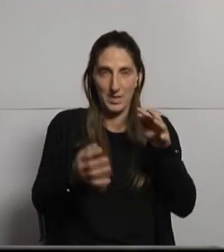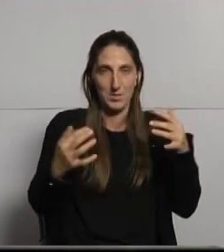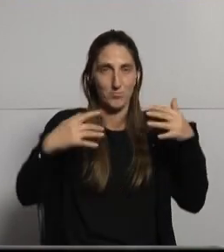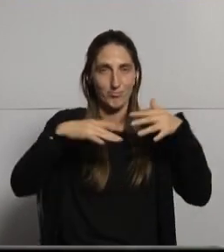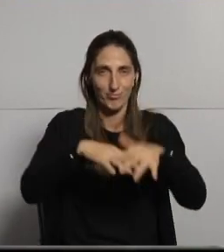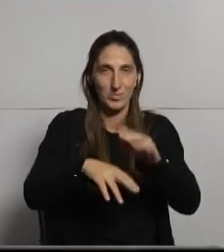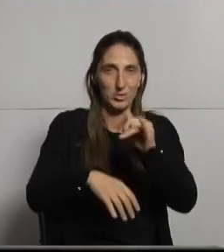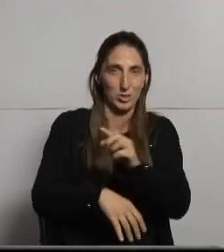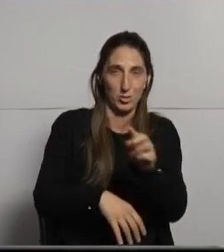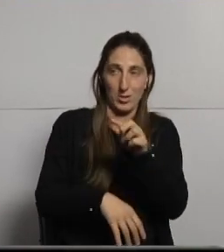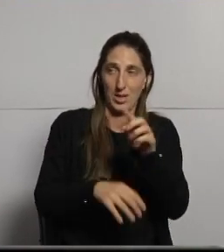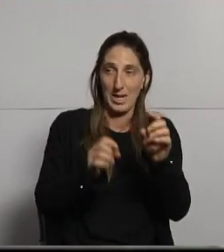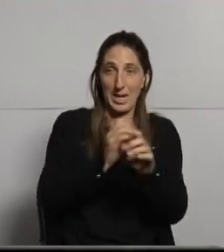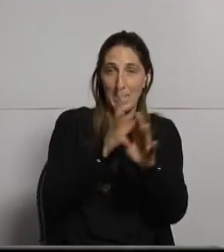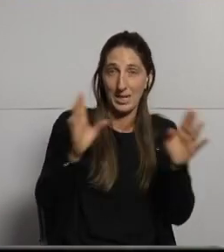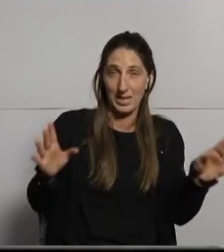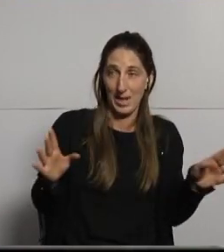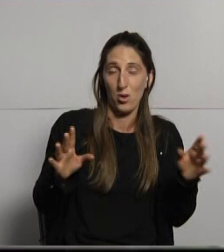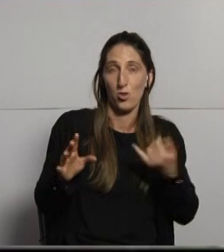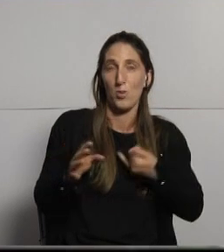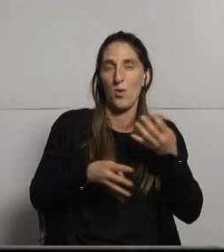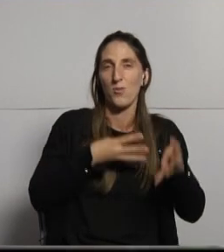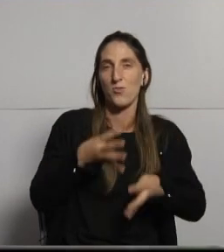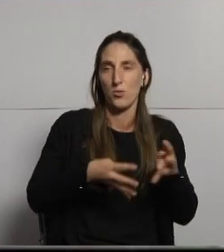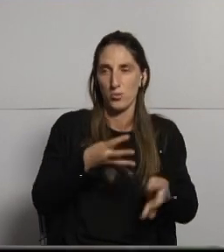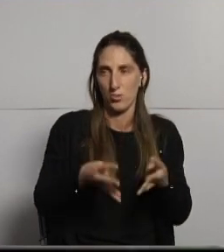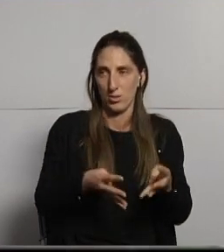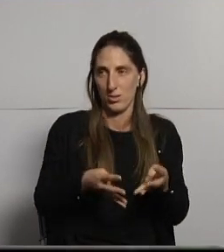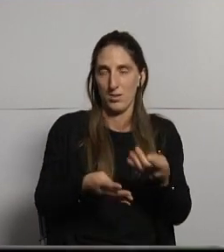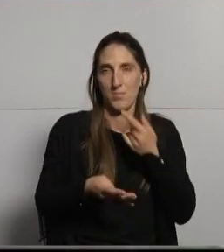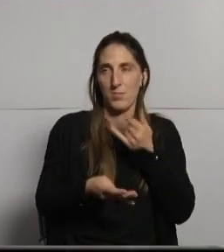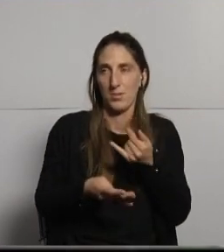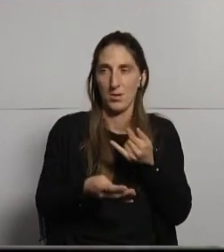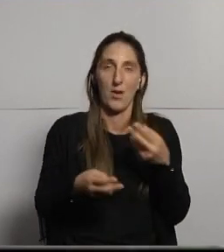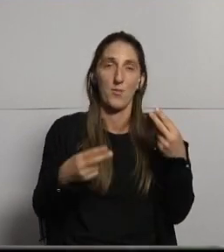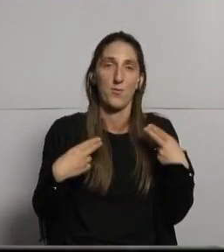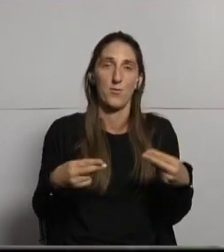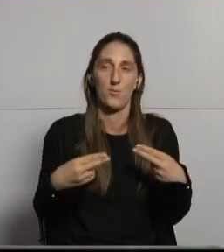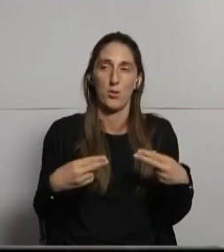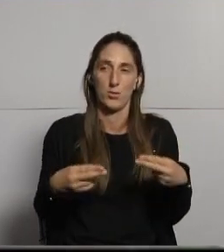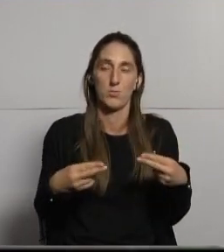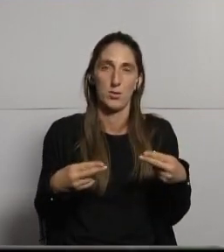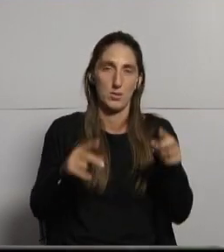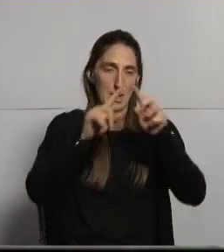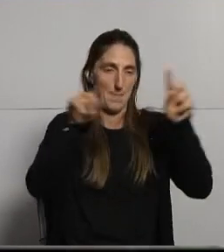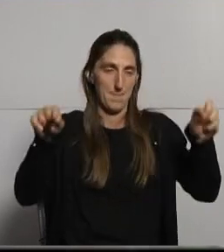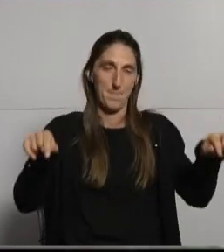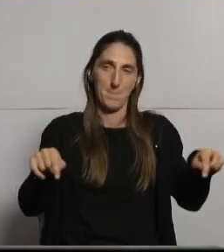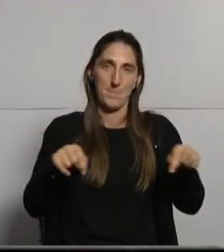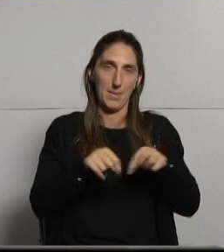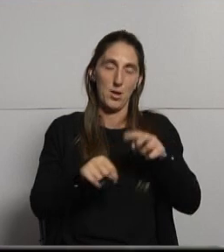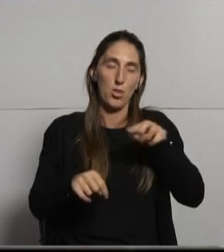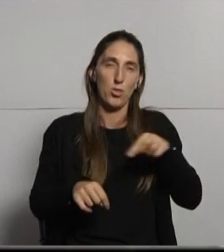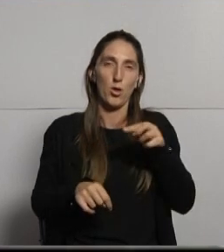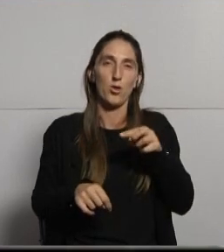esta imagen se ve claramente cómo es que funciona y bueno, los futboleros les habrá llegado el mapa de calor de por dónde Suárez